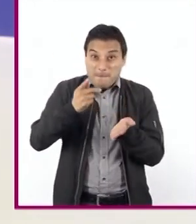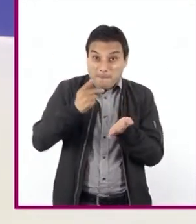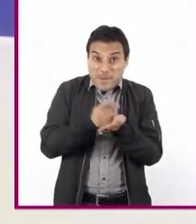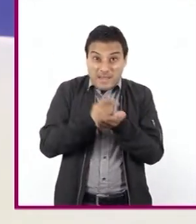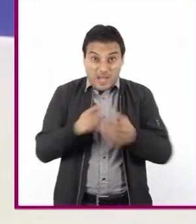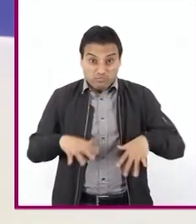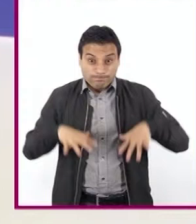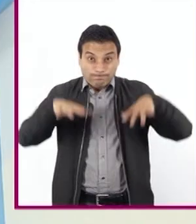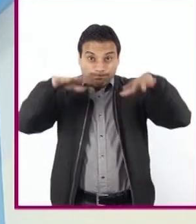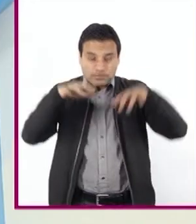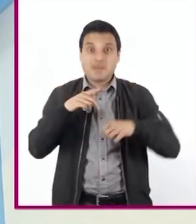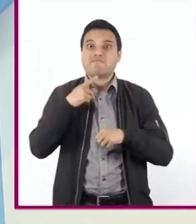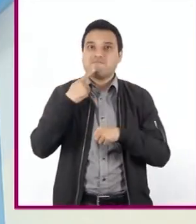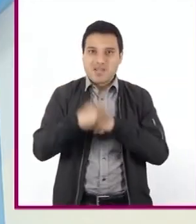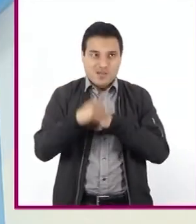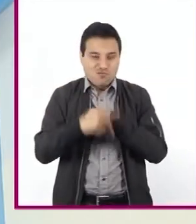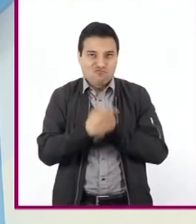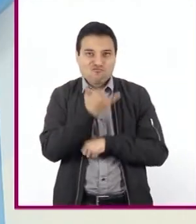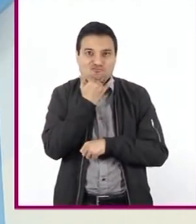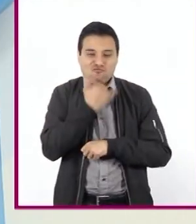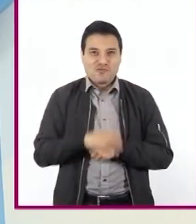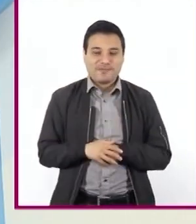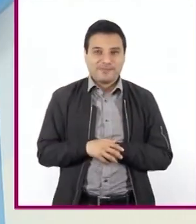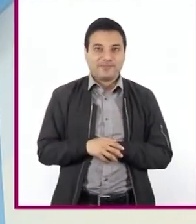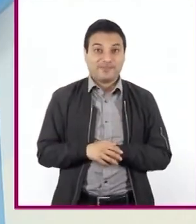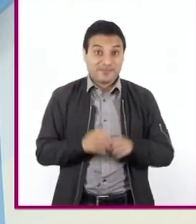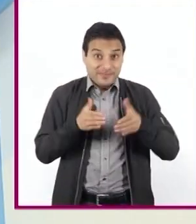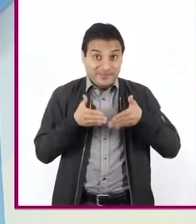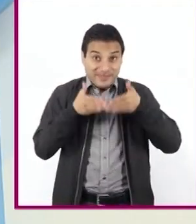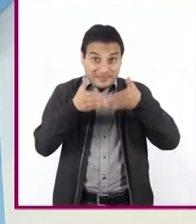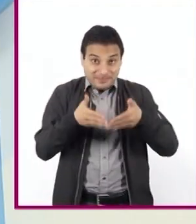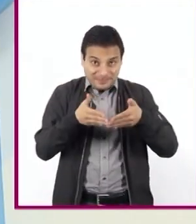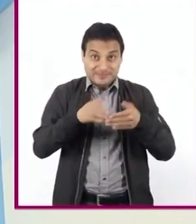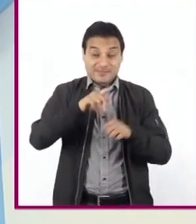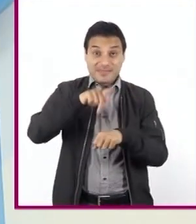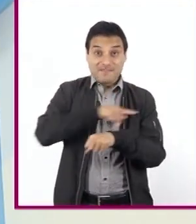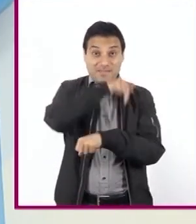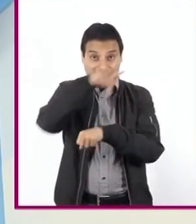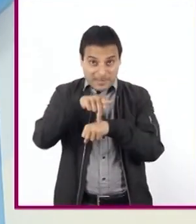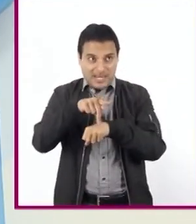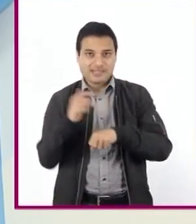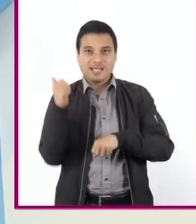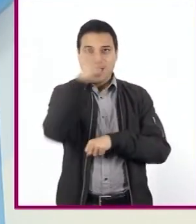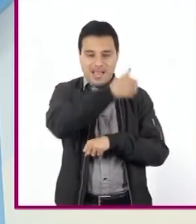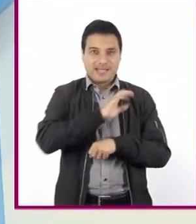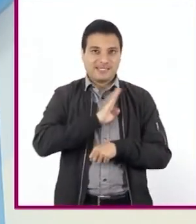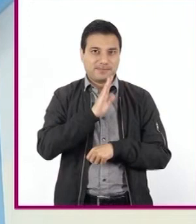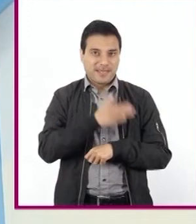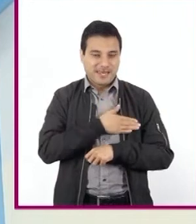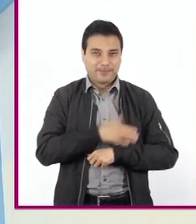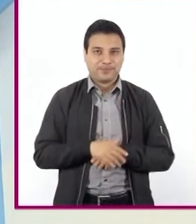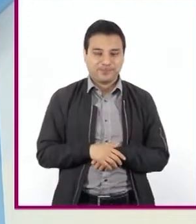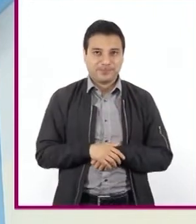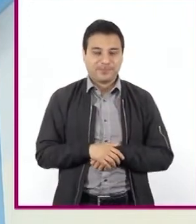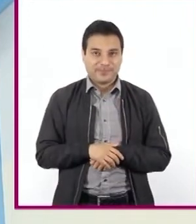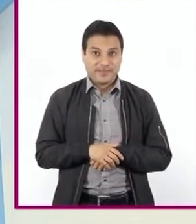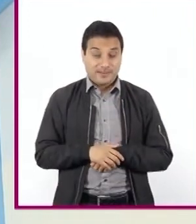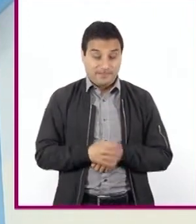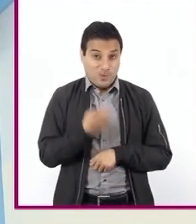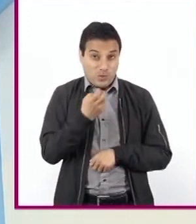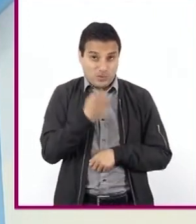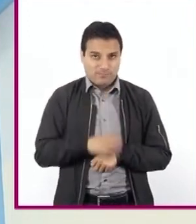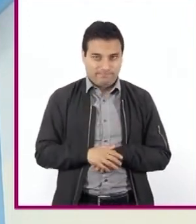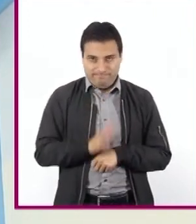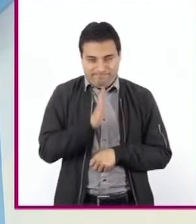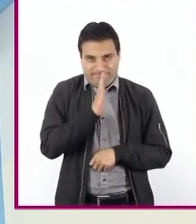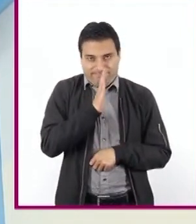americana. Este barco debe llevar la mercancía de Filipinas hacia España. Sin embargo, no siempre eso